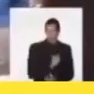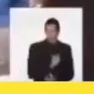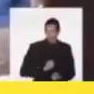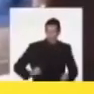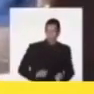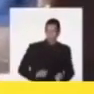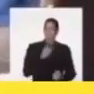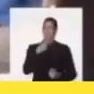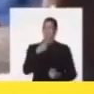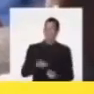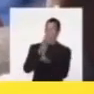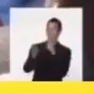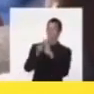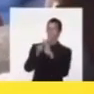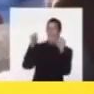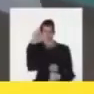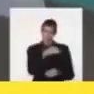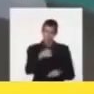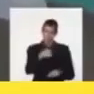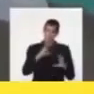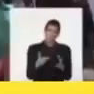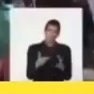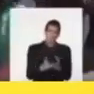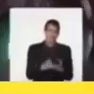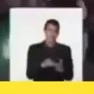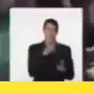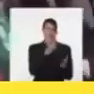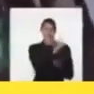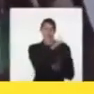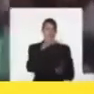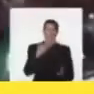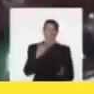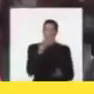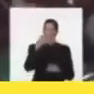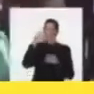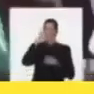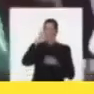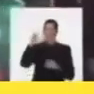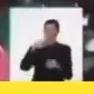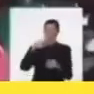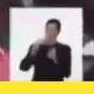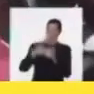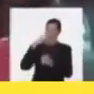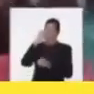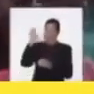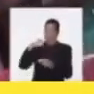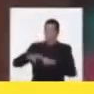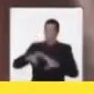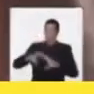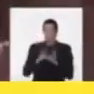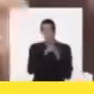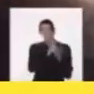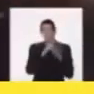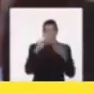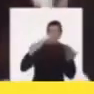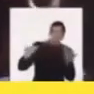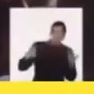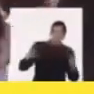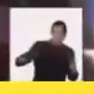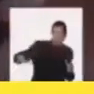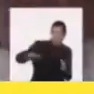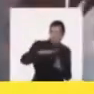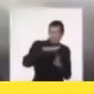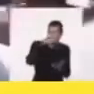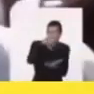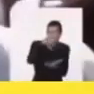el barrio lo tenemos que defender nosotros. Yo quiero que usted vea la cantidad de gente que movilizan cada vez